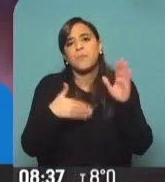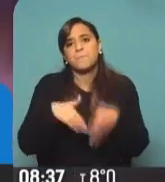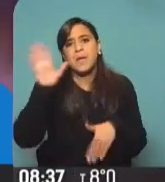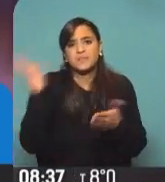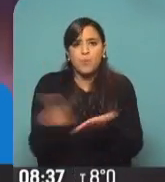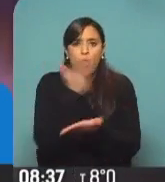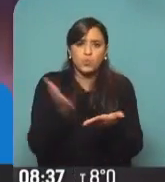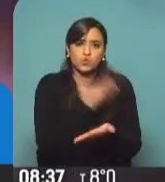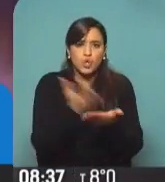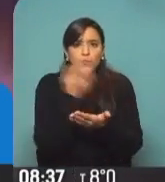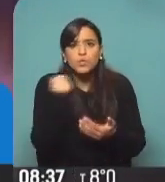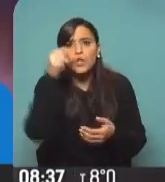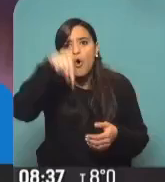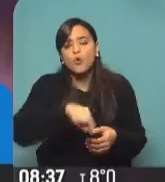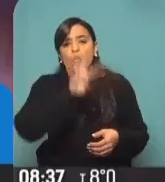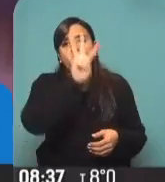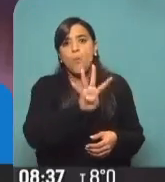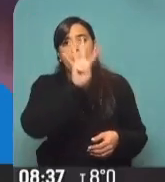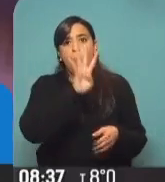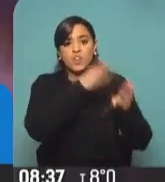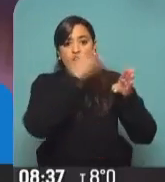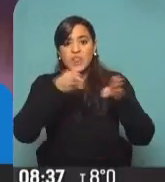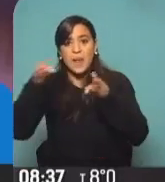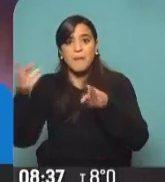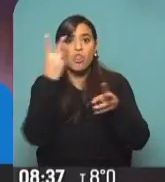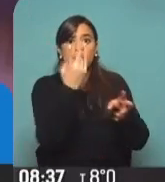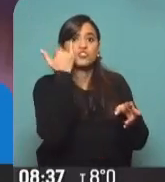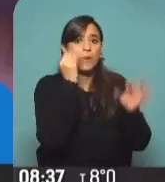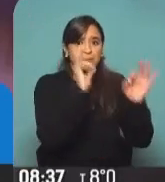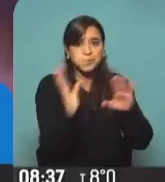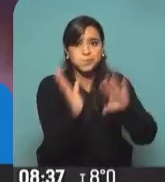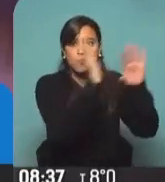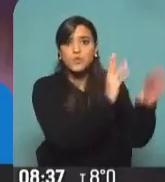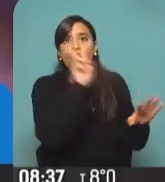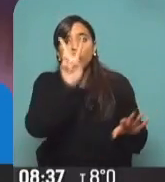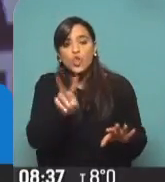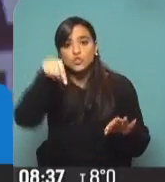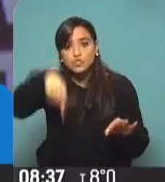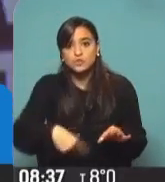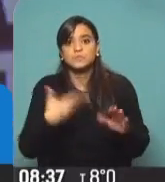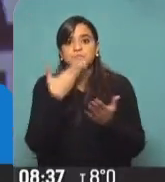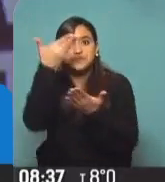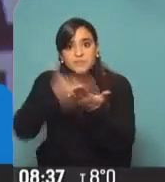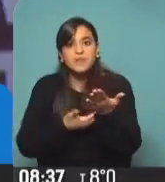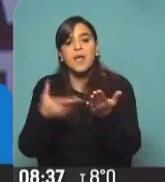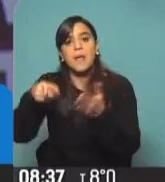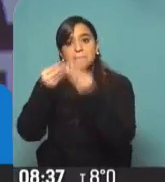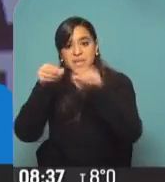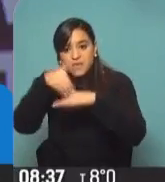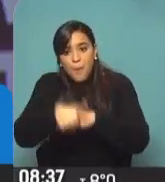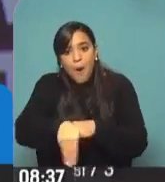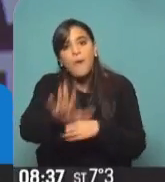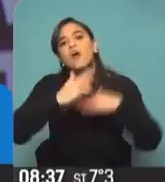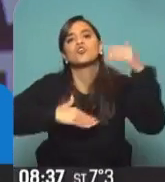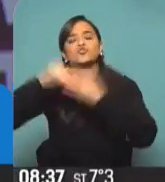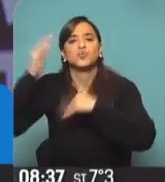productivos hoy de las cuatro etapas que tiene esa etapa hay dos que ya están en curso y dos que ya están licitadas adjudicadas y empiezan a construirse